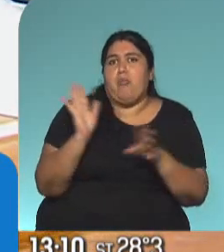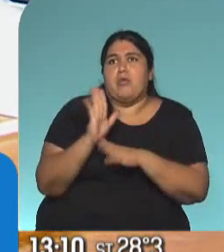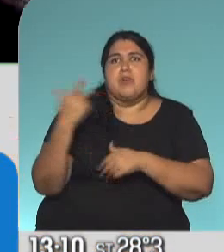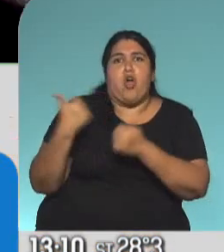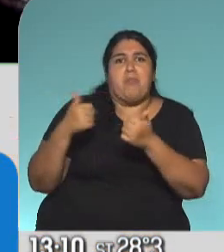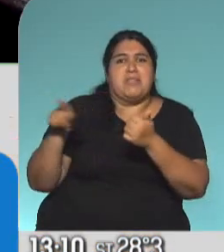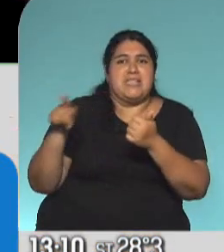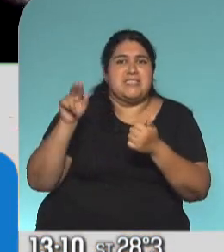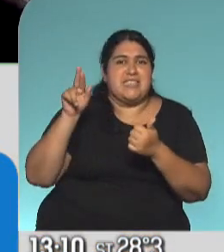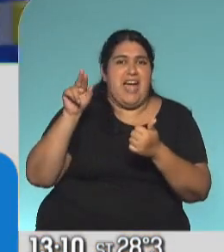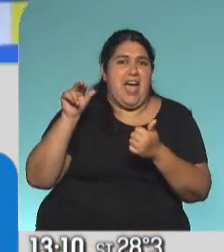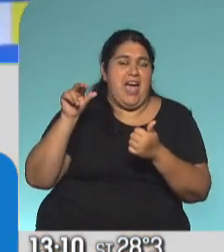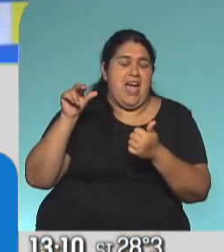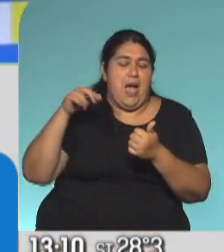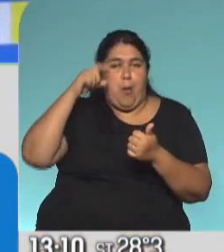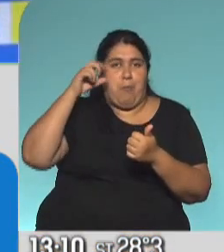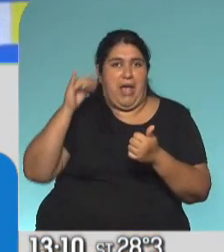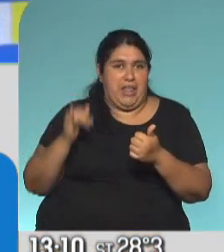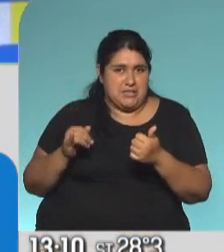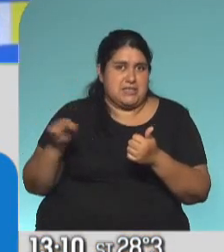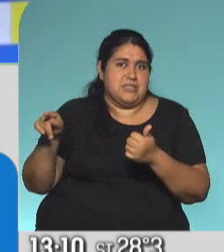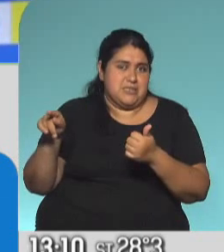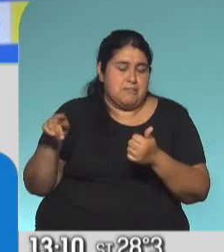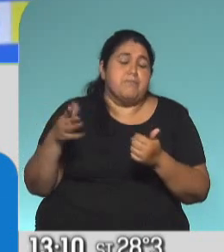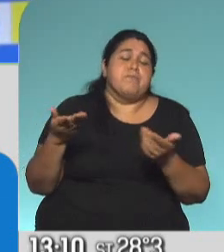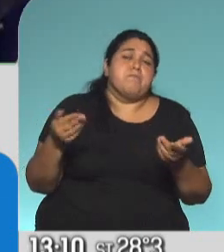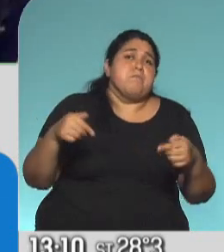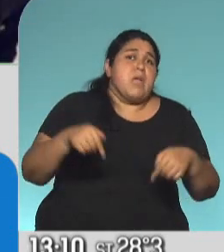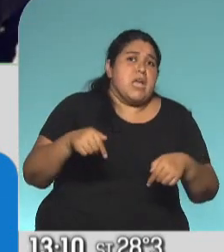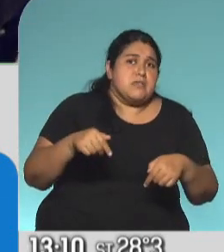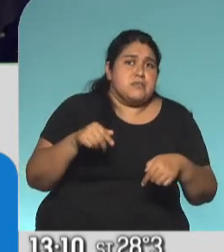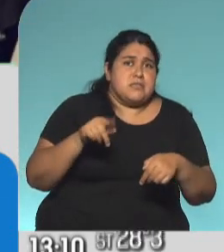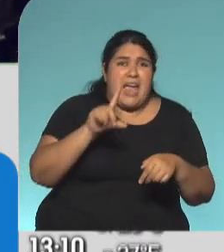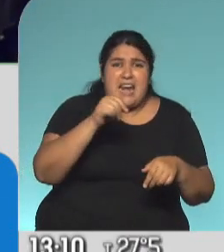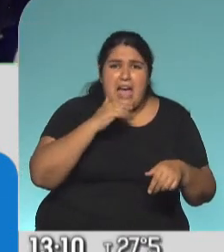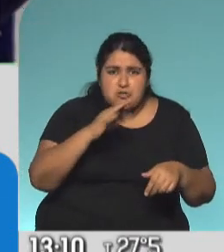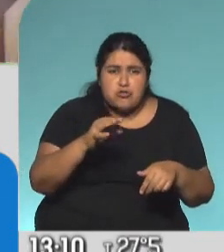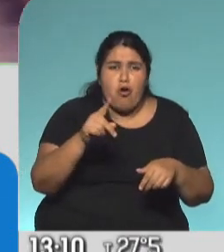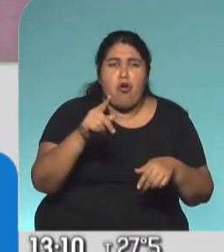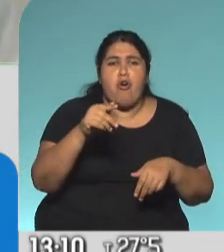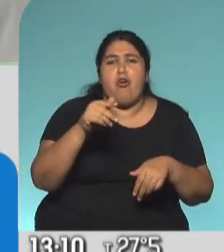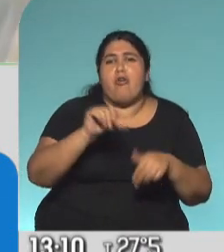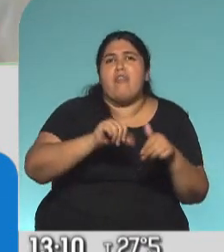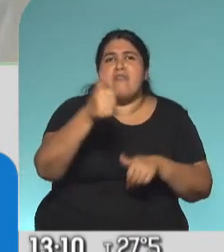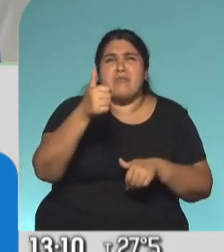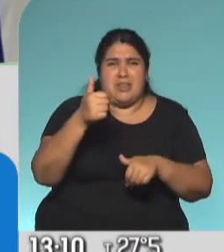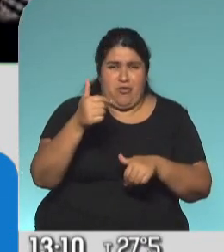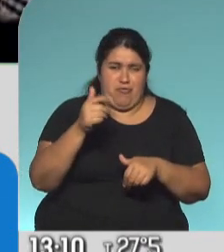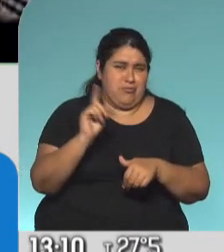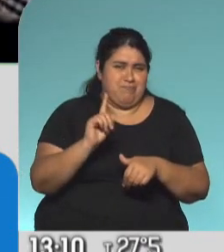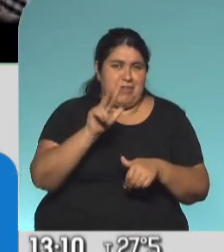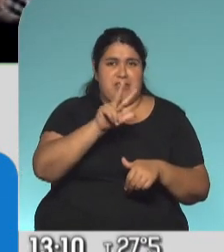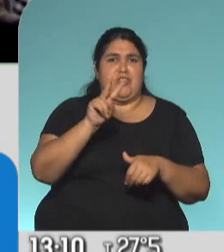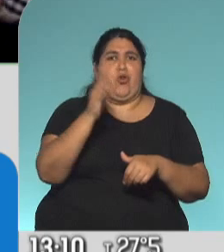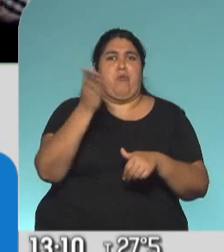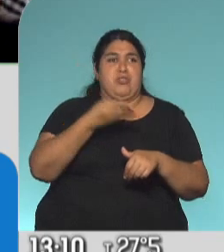hay coincidencia. De todas formas, creo que en esta oportunidad ni siquiera contra Lasso está asegurado un triunfo. Un